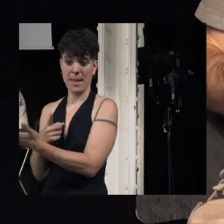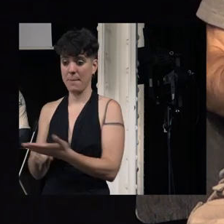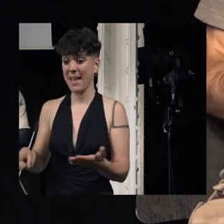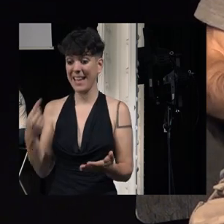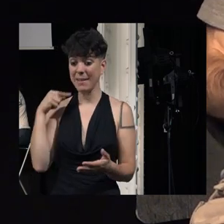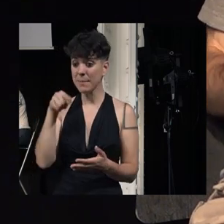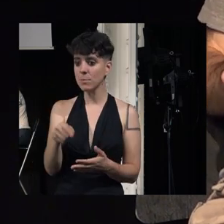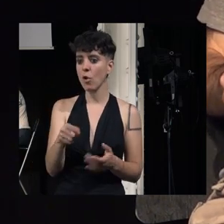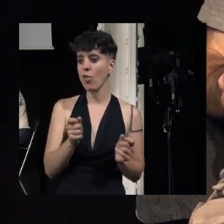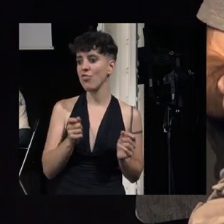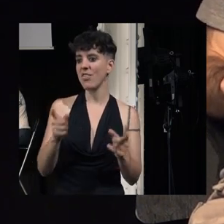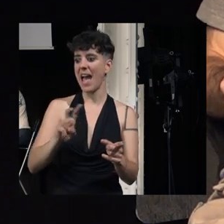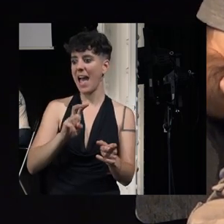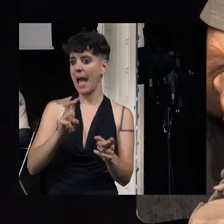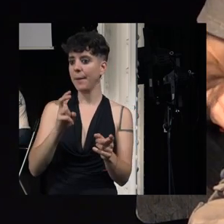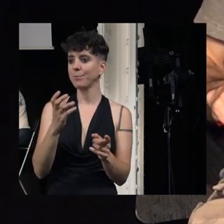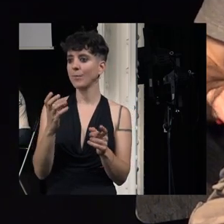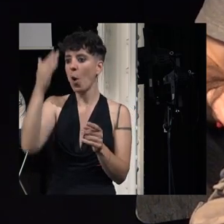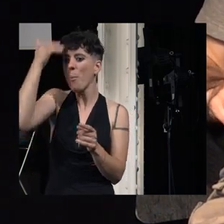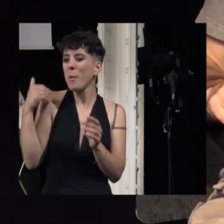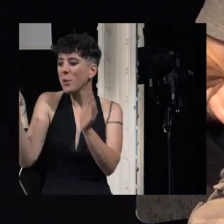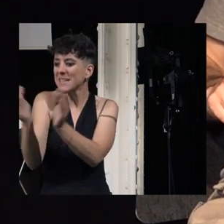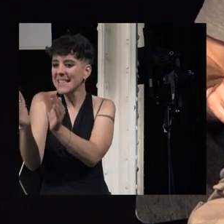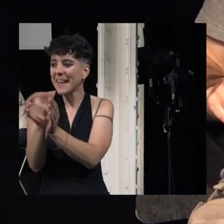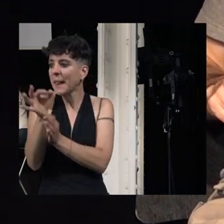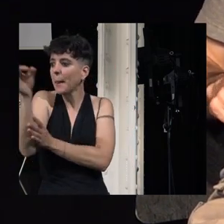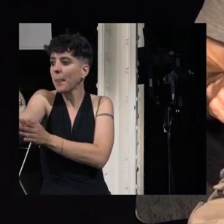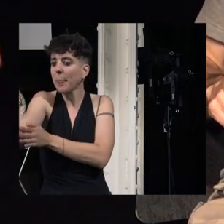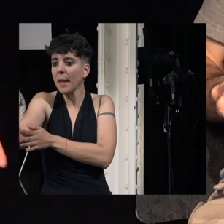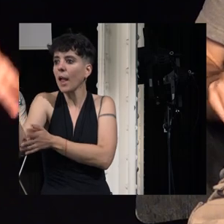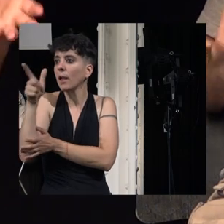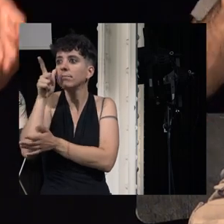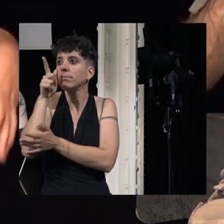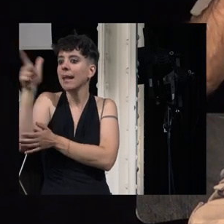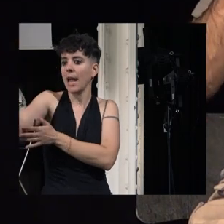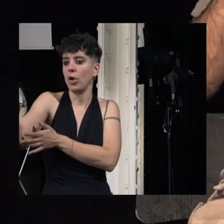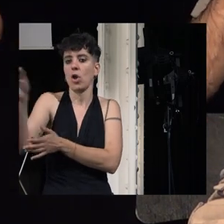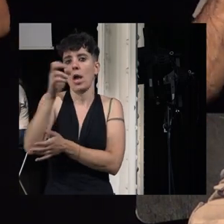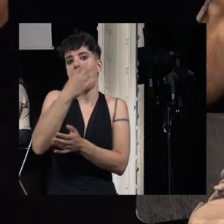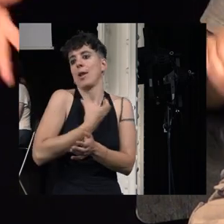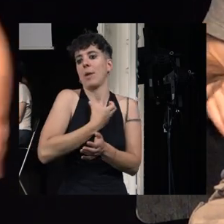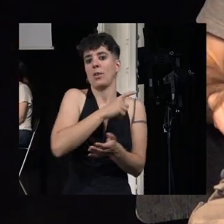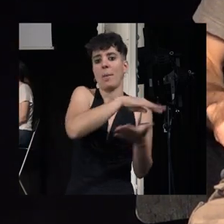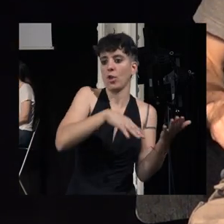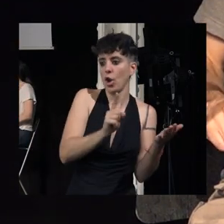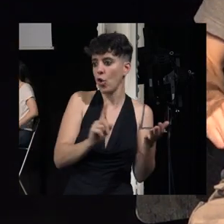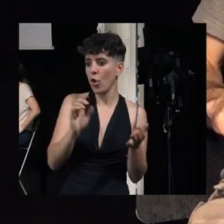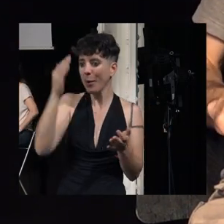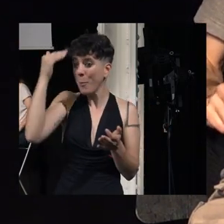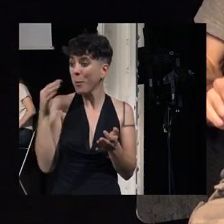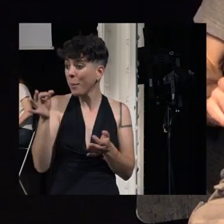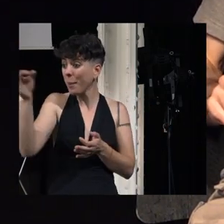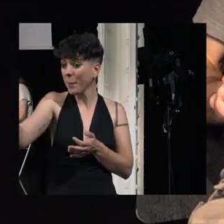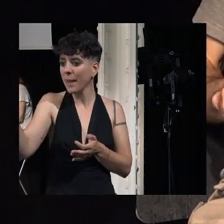de recursos a ese municipio chiquitín que está no sé dónde, no, obviamente no al Ayuntamiento de Madrid, de Barcelona,